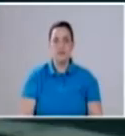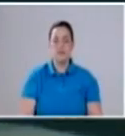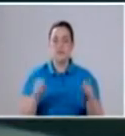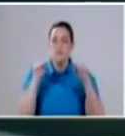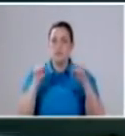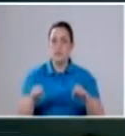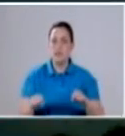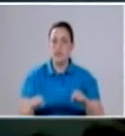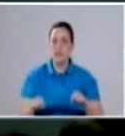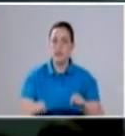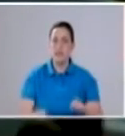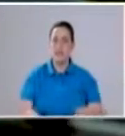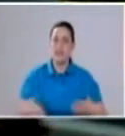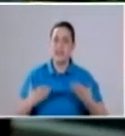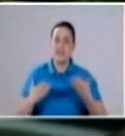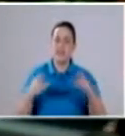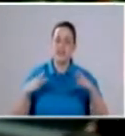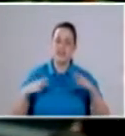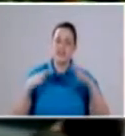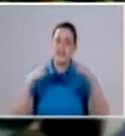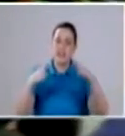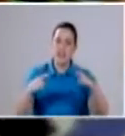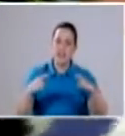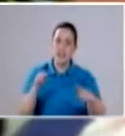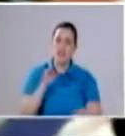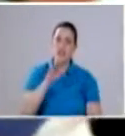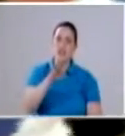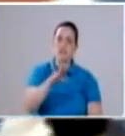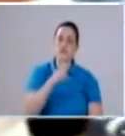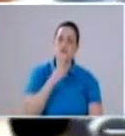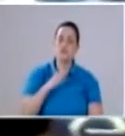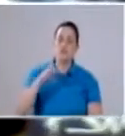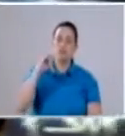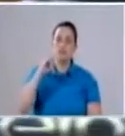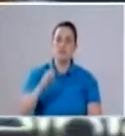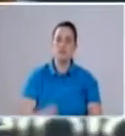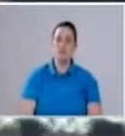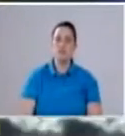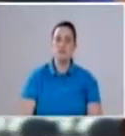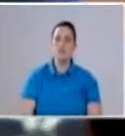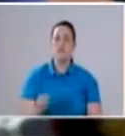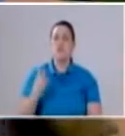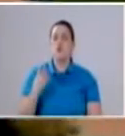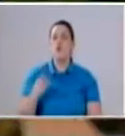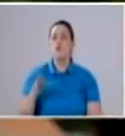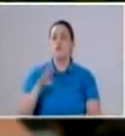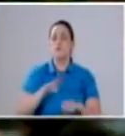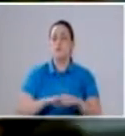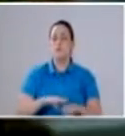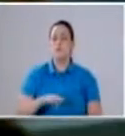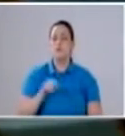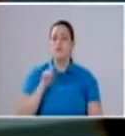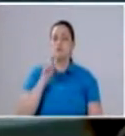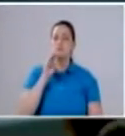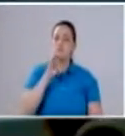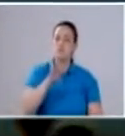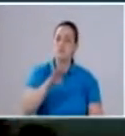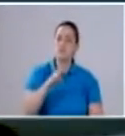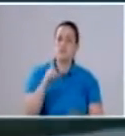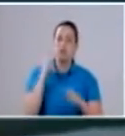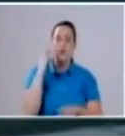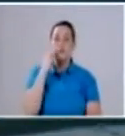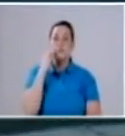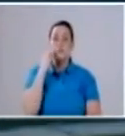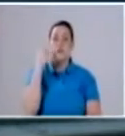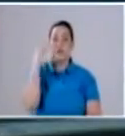podéis dar buenas dádivas a vuestros hijos. ¿Cuánto más vuestro Padre Celestial no os dará